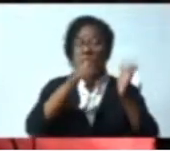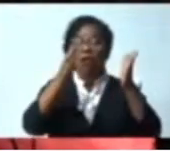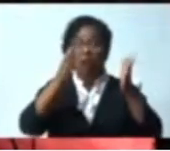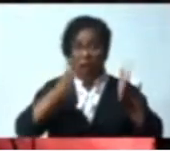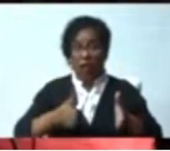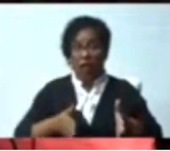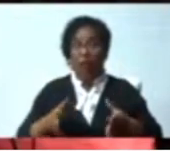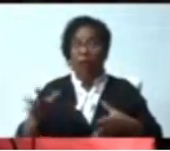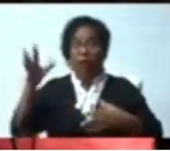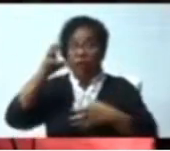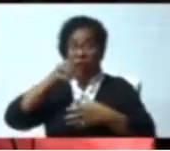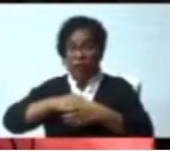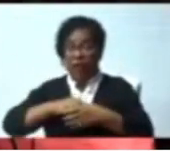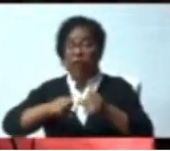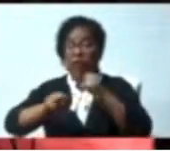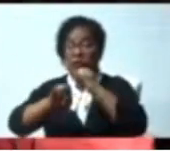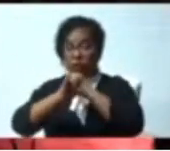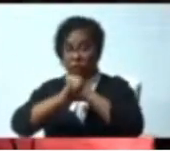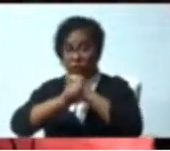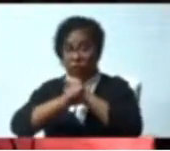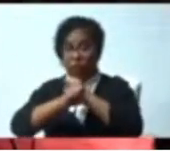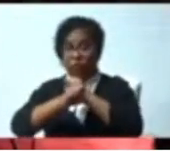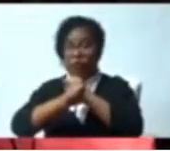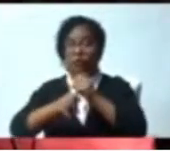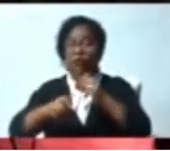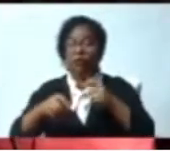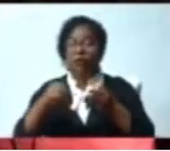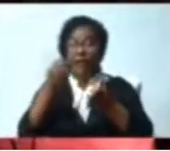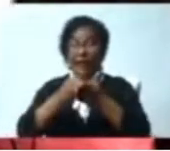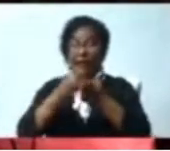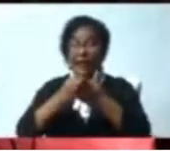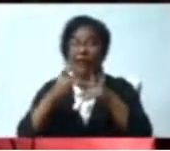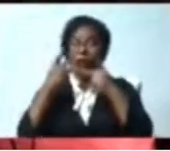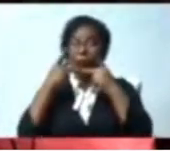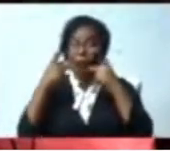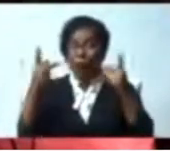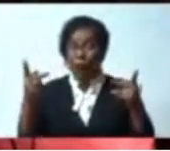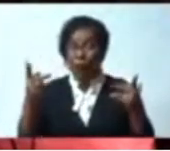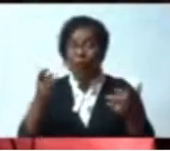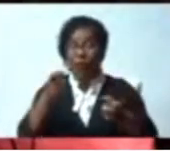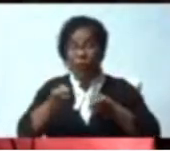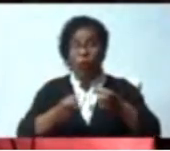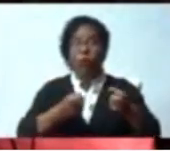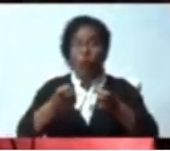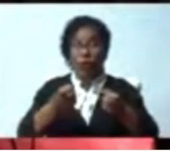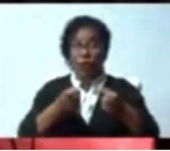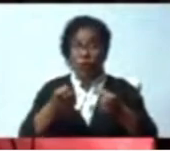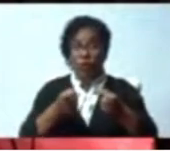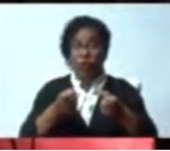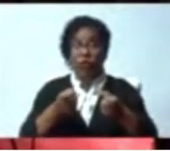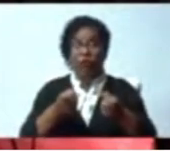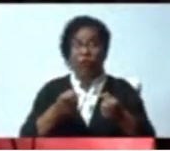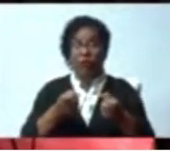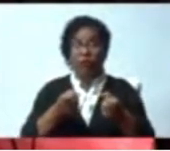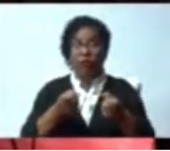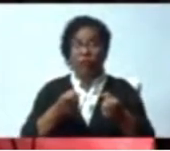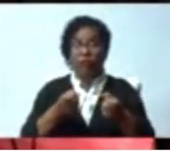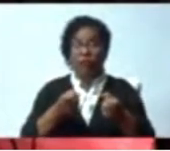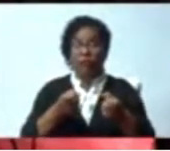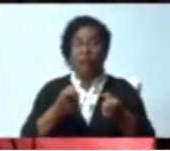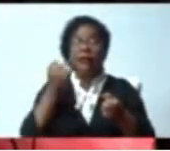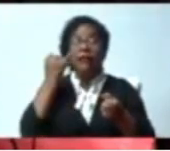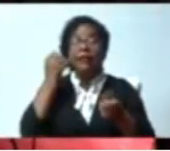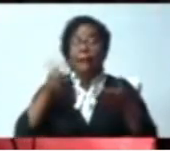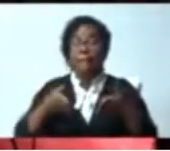lo menos que el presidente, la ley quede constituido, que el presidente de la Cámara de Cuentas tenga que ser